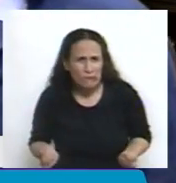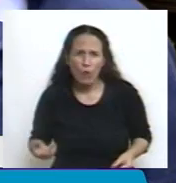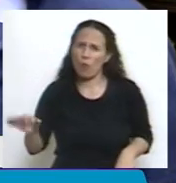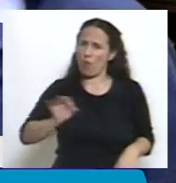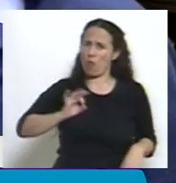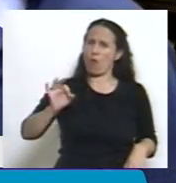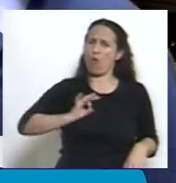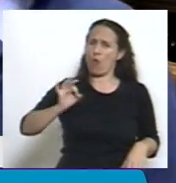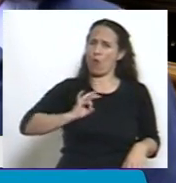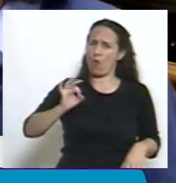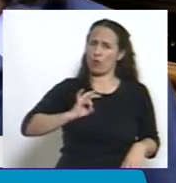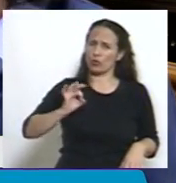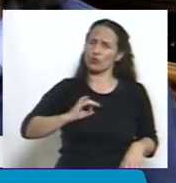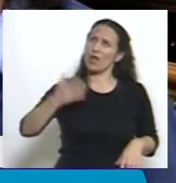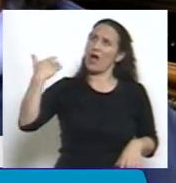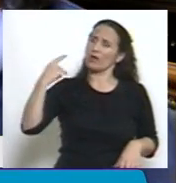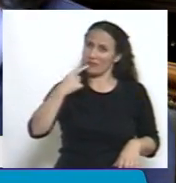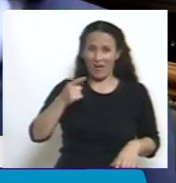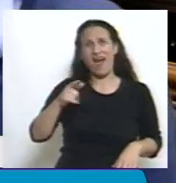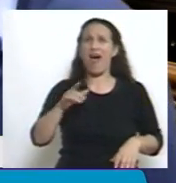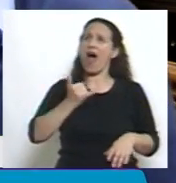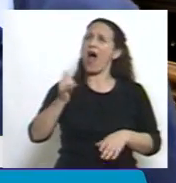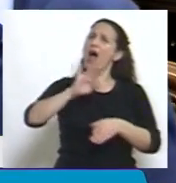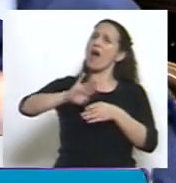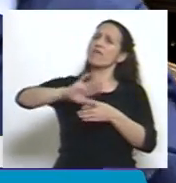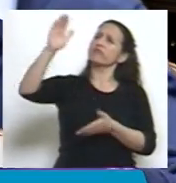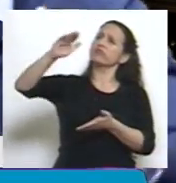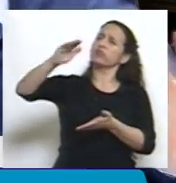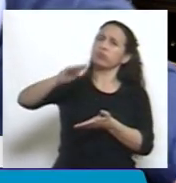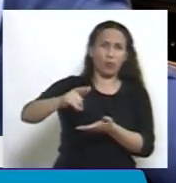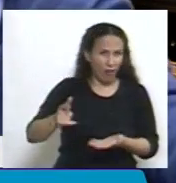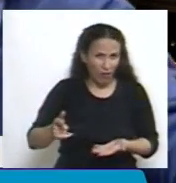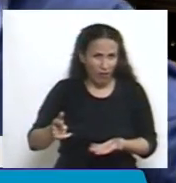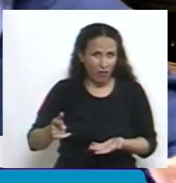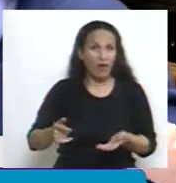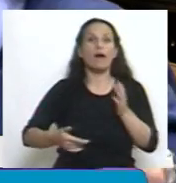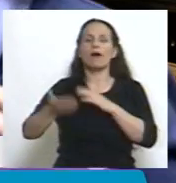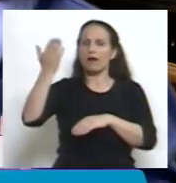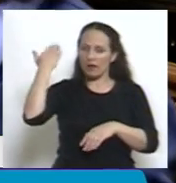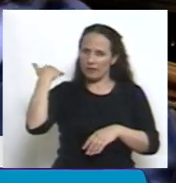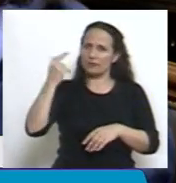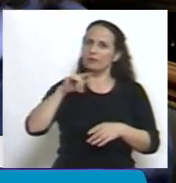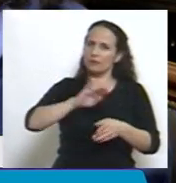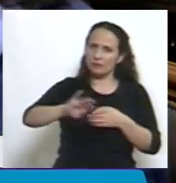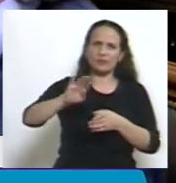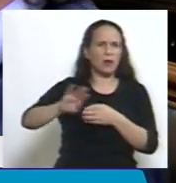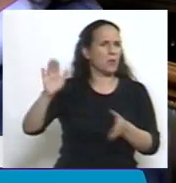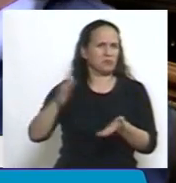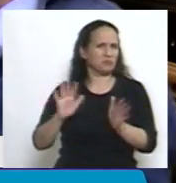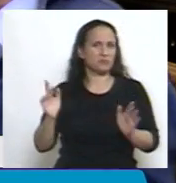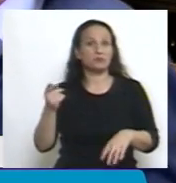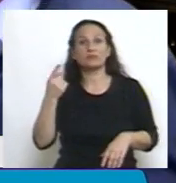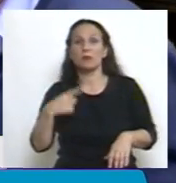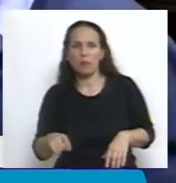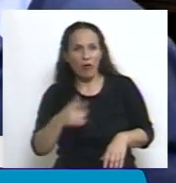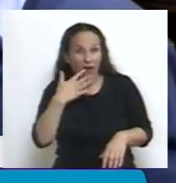años. Entonces, el desendeudamiento también es una ficción. Uno no se está endeudando con los mercados, o no se estaba endeudando con los mercados. Pero la verdad es que se